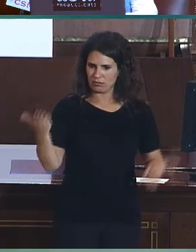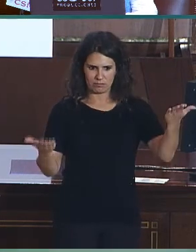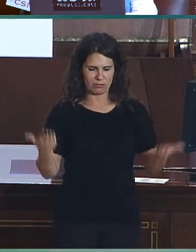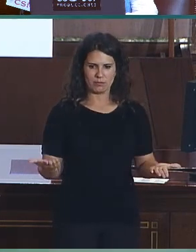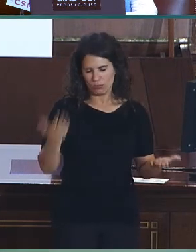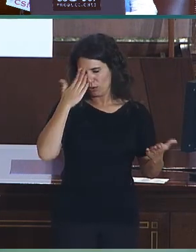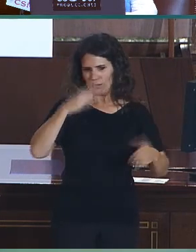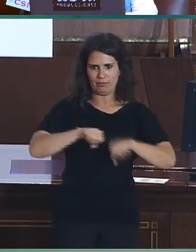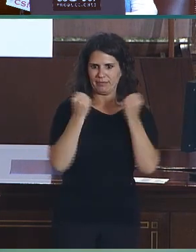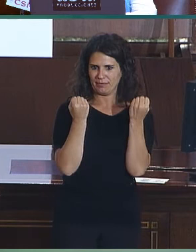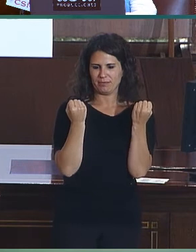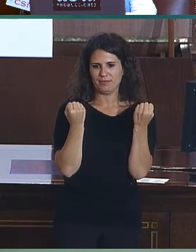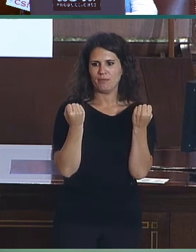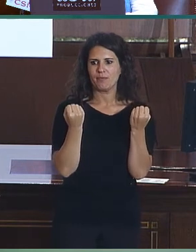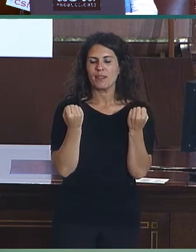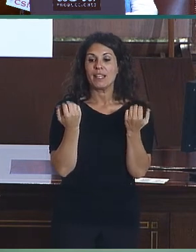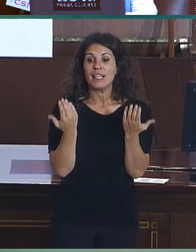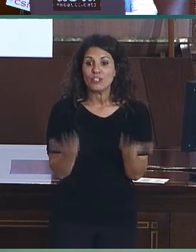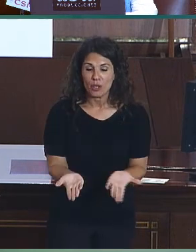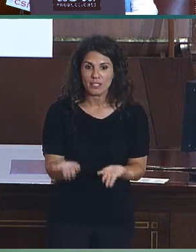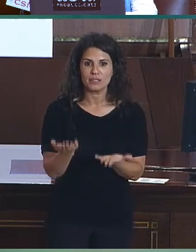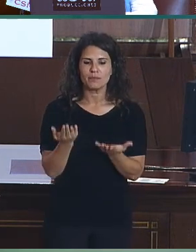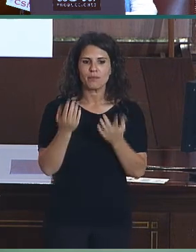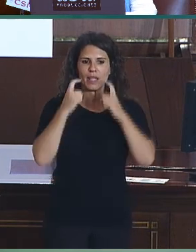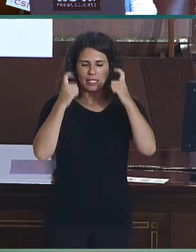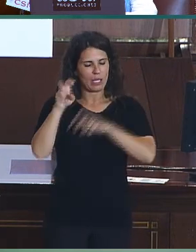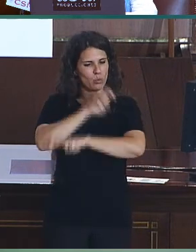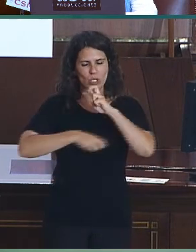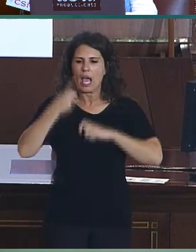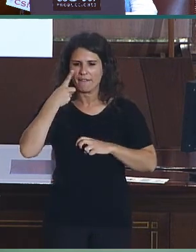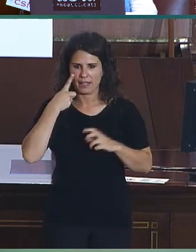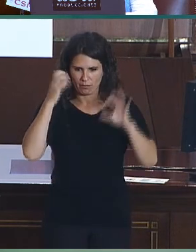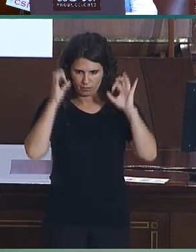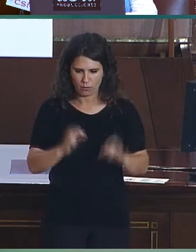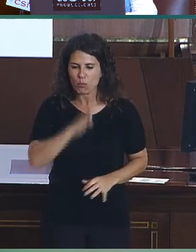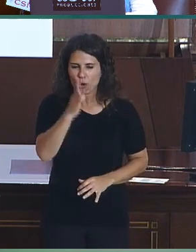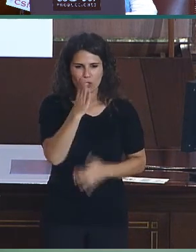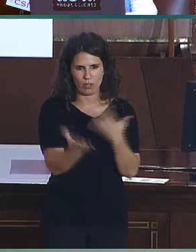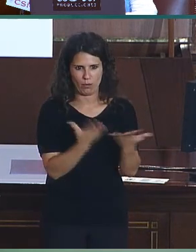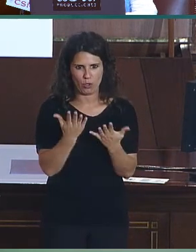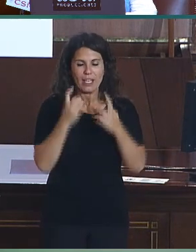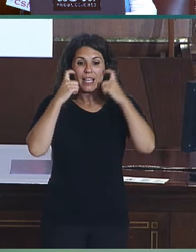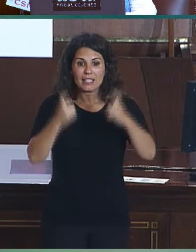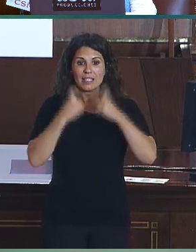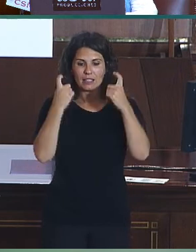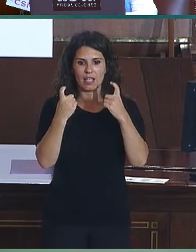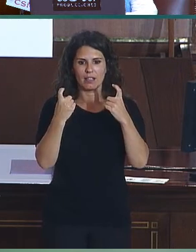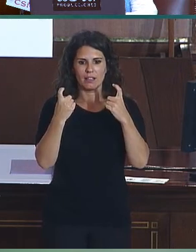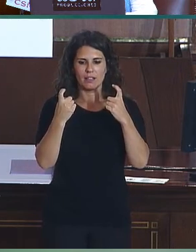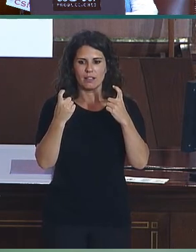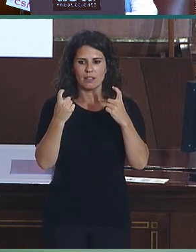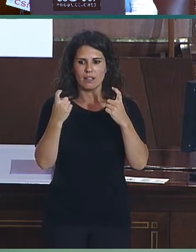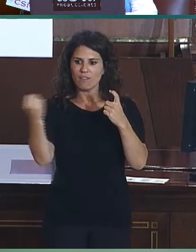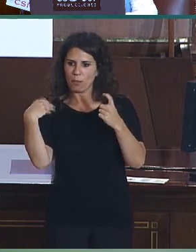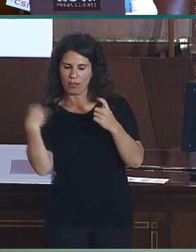de encontrar explicaciones buscando cruzamientos de estos datos con algunas de las variables independientes sobre